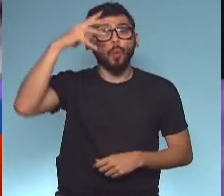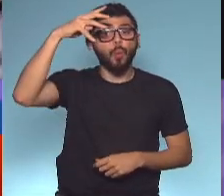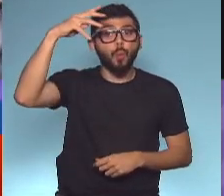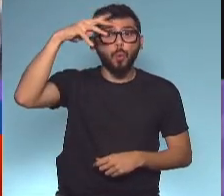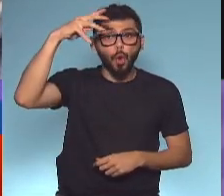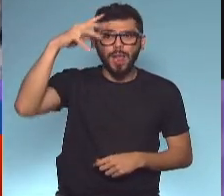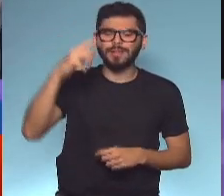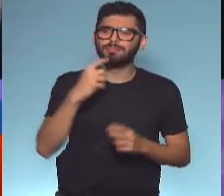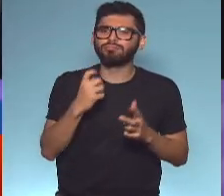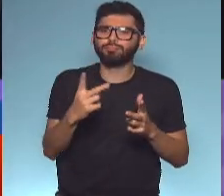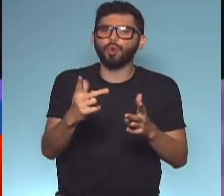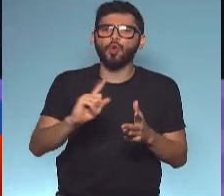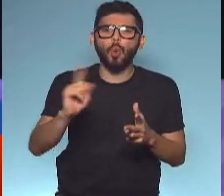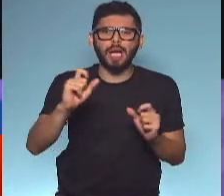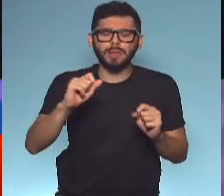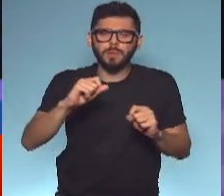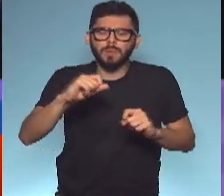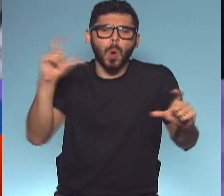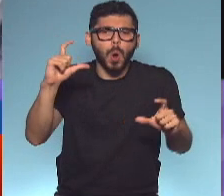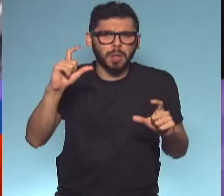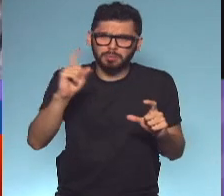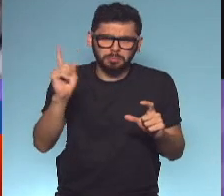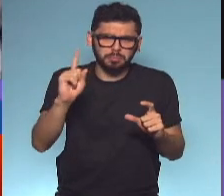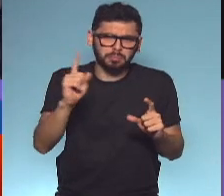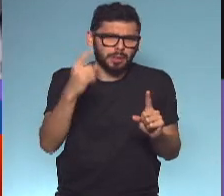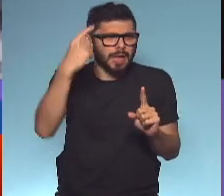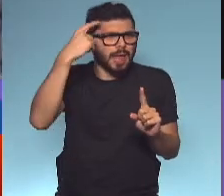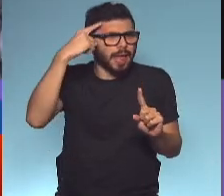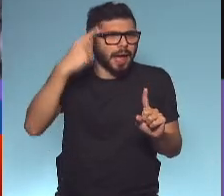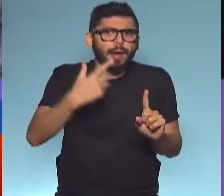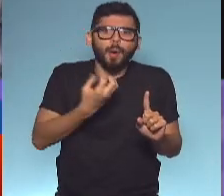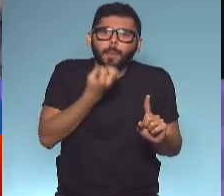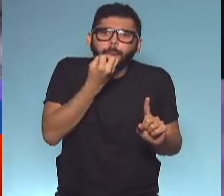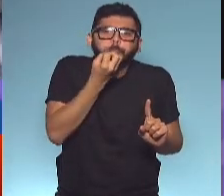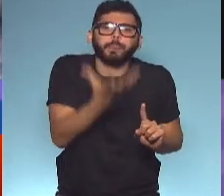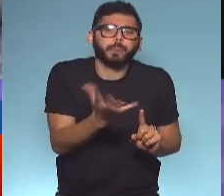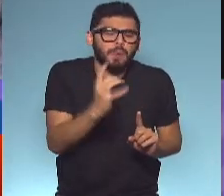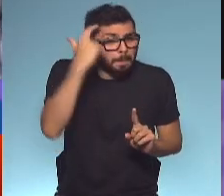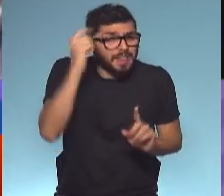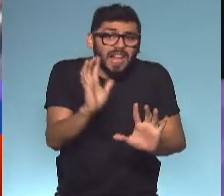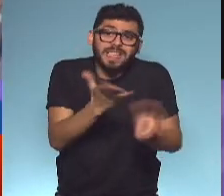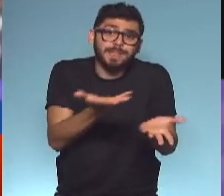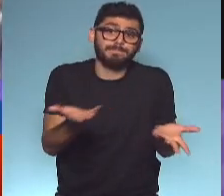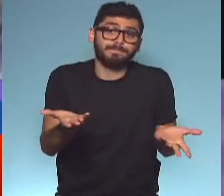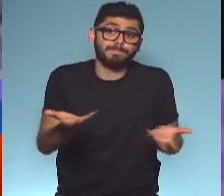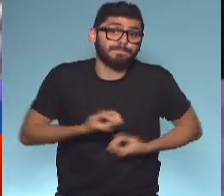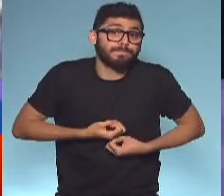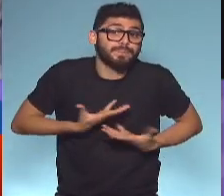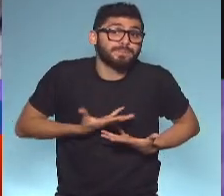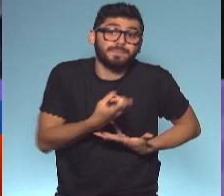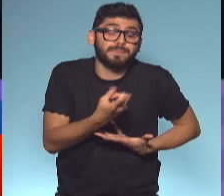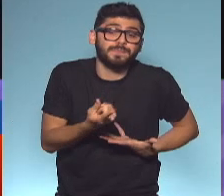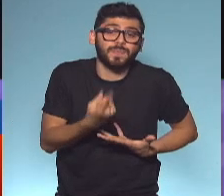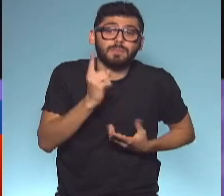es un exabrupto, es realmente lo que ella piensa de sus propias entrañas. Y además no solamente lo que ella piensa, sino lo que se